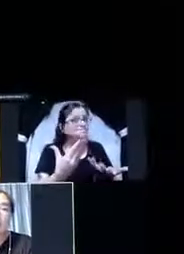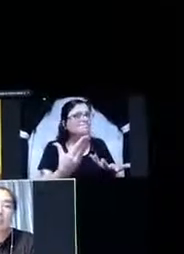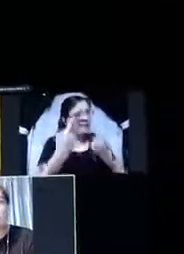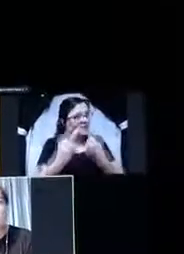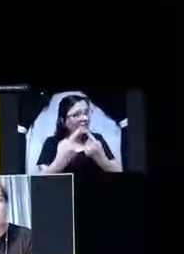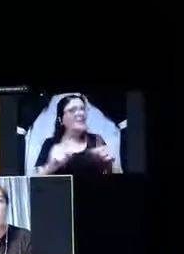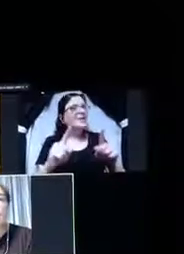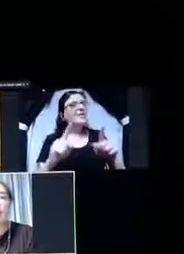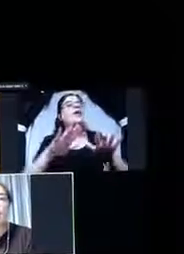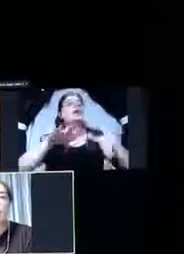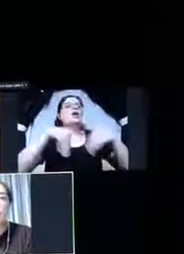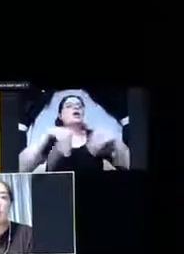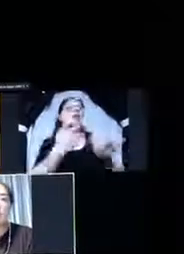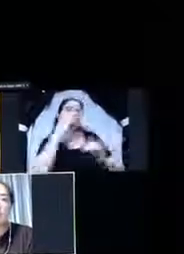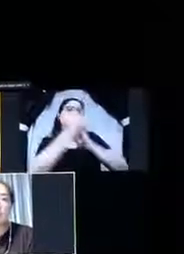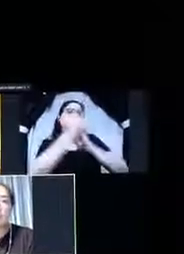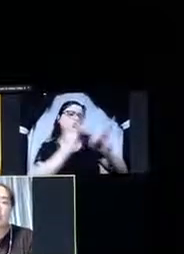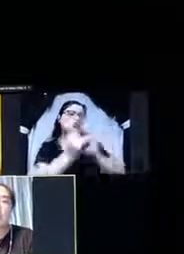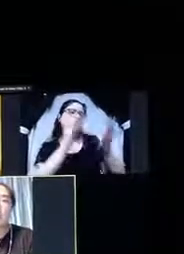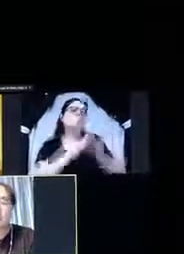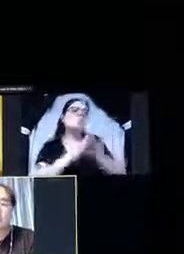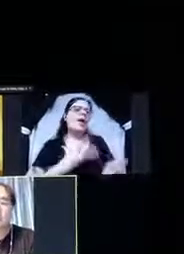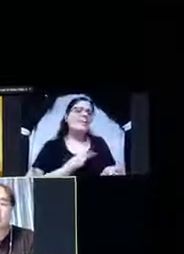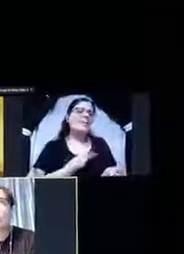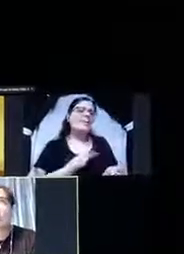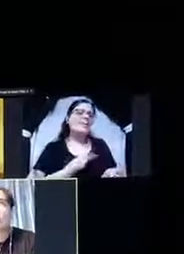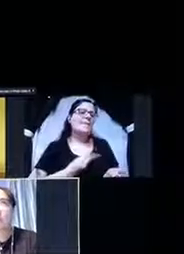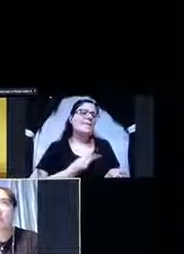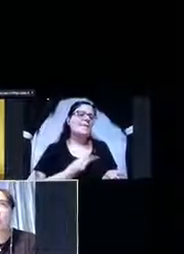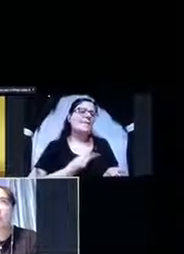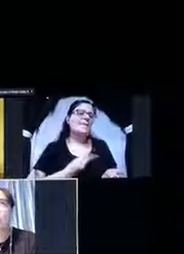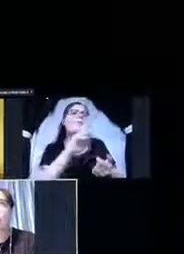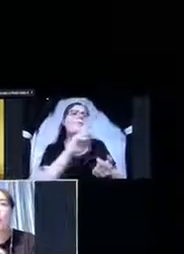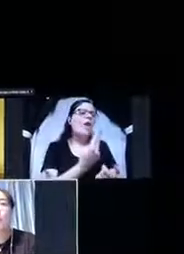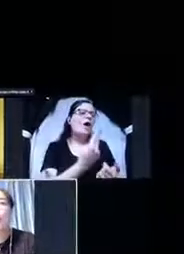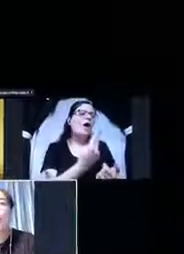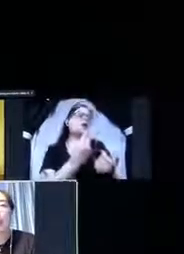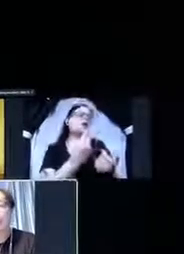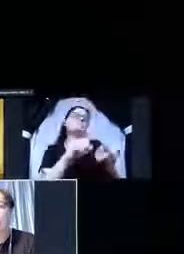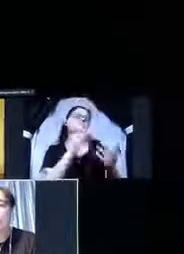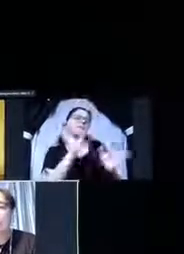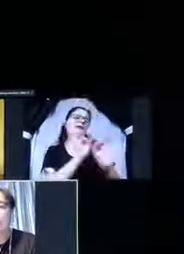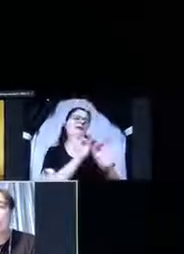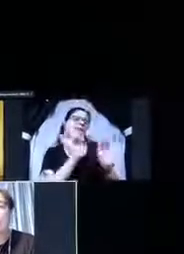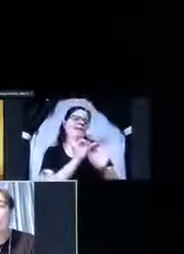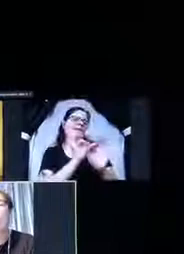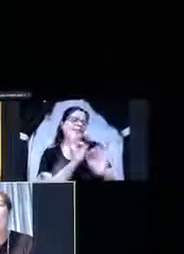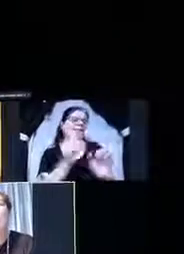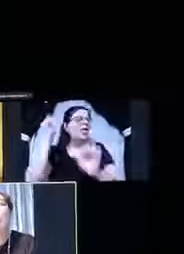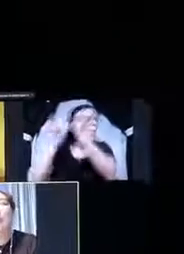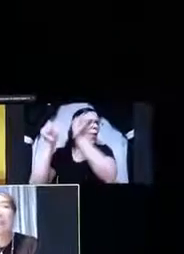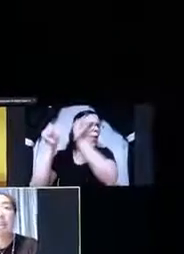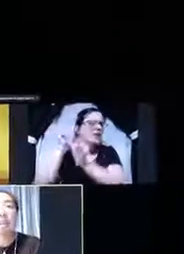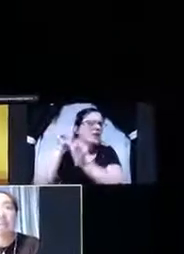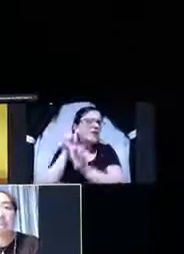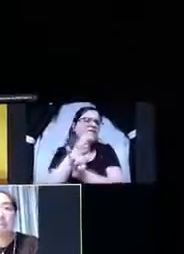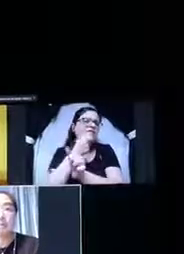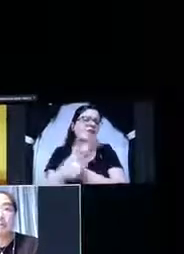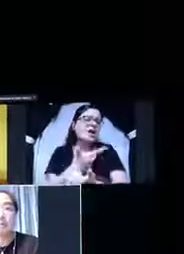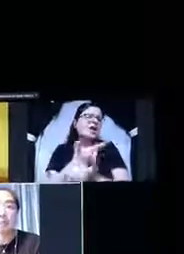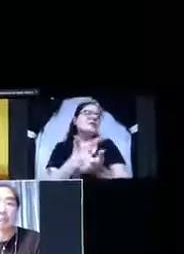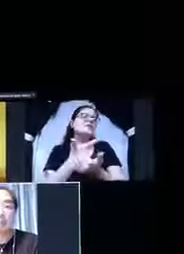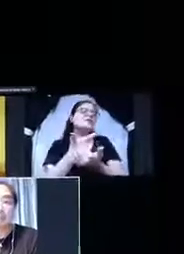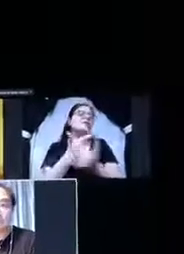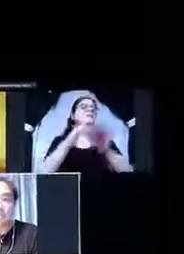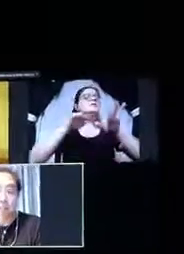y ahí hablamos sobre el miedo, que no iba a pasar nada, que es algo que hoy por hoy es un trámite,